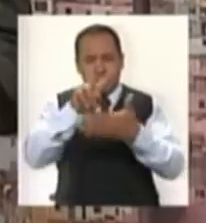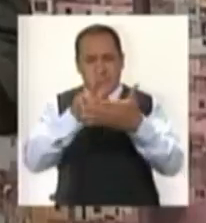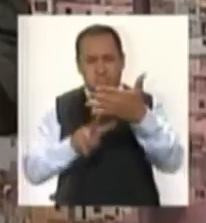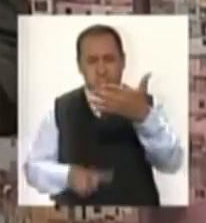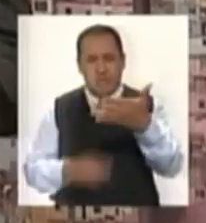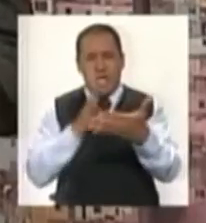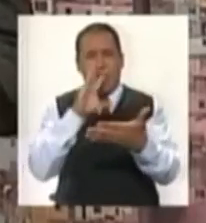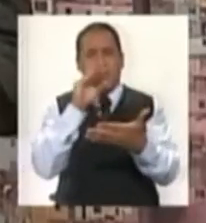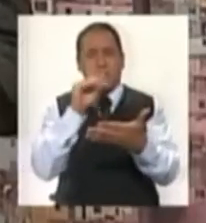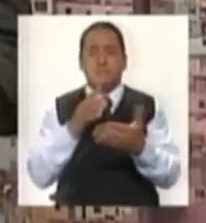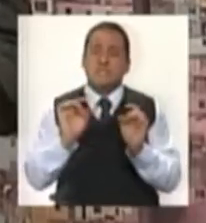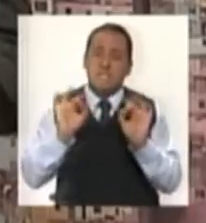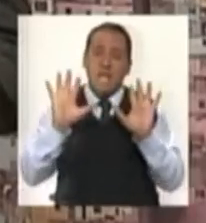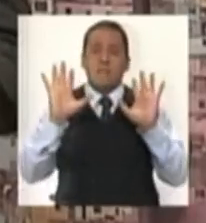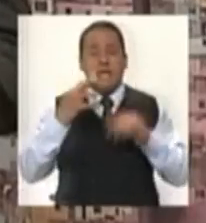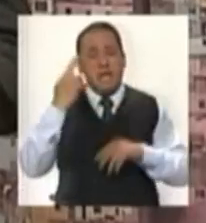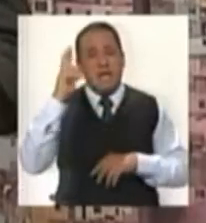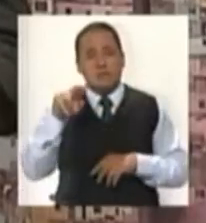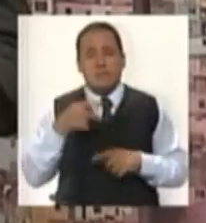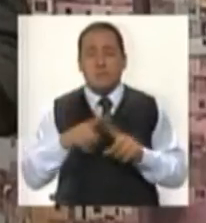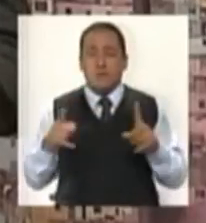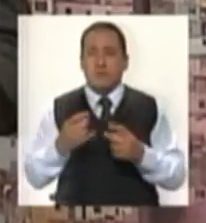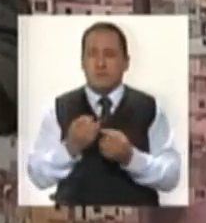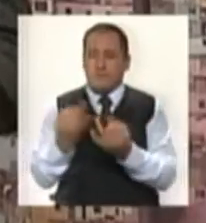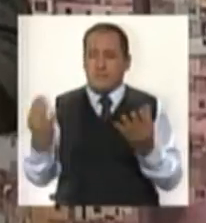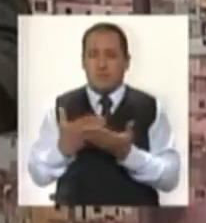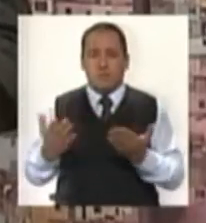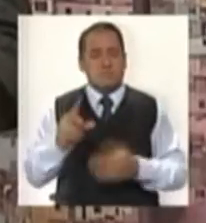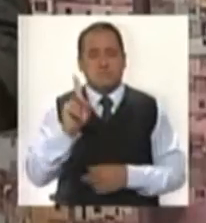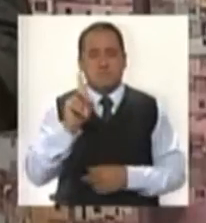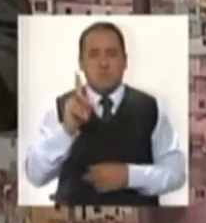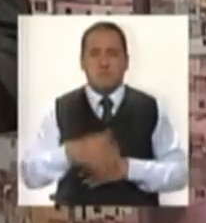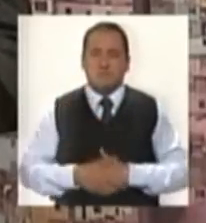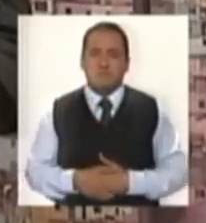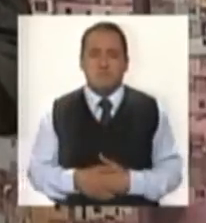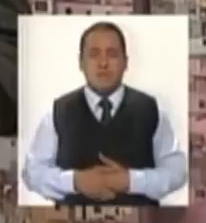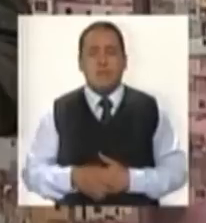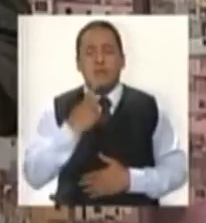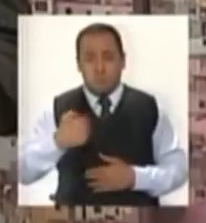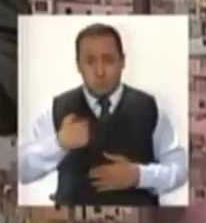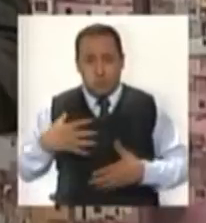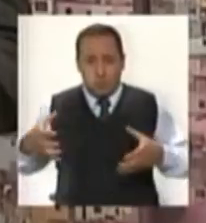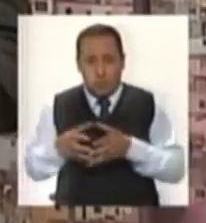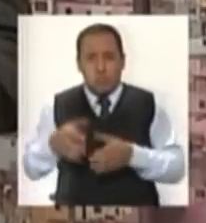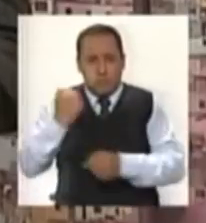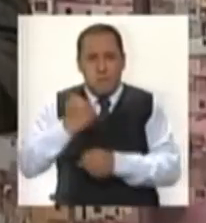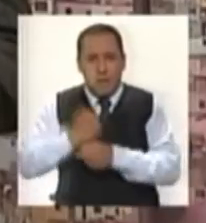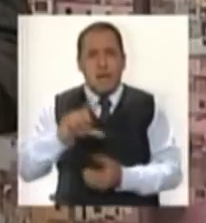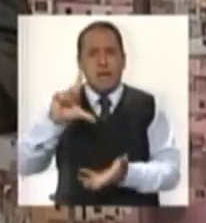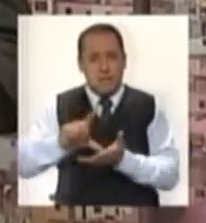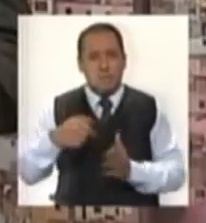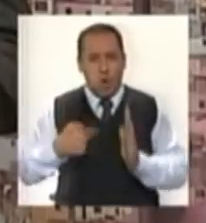casos puede tener razón, pero en muchos no. Nuestra gestión trabaja por Lima, lo hace con